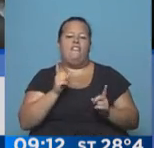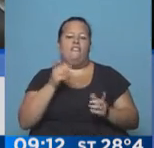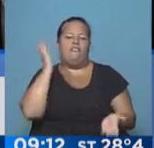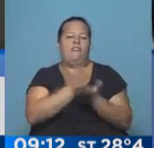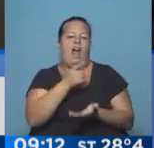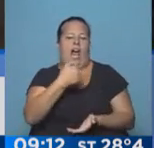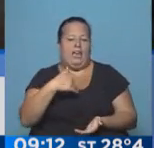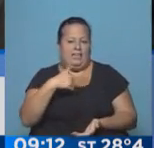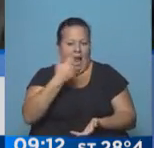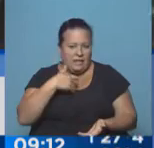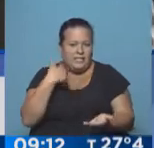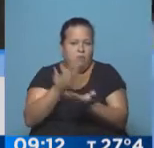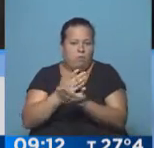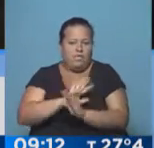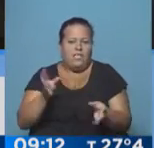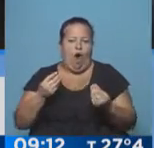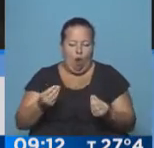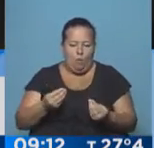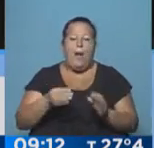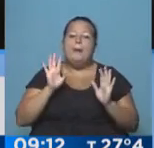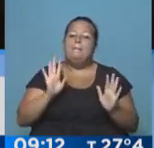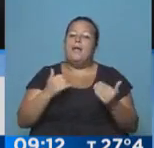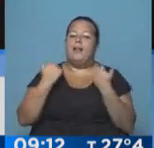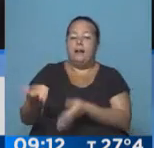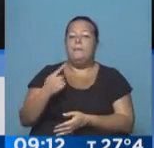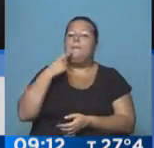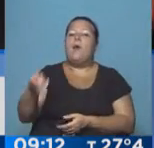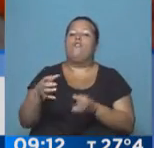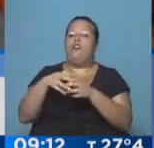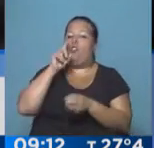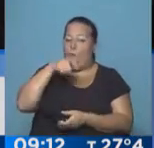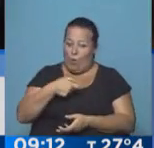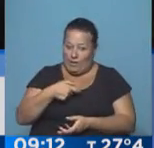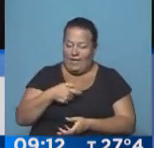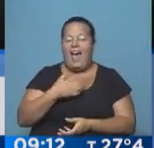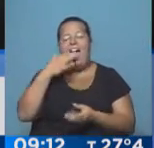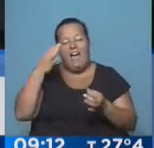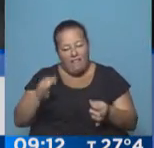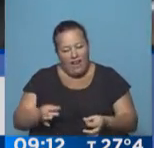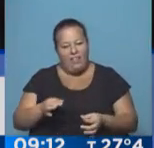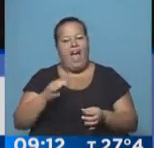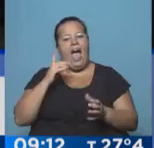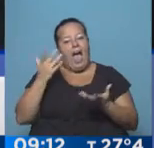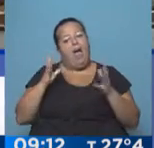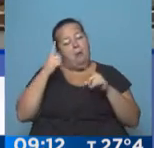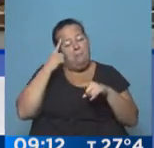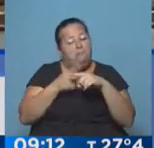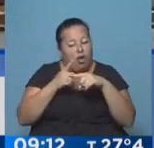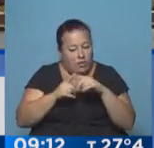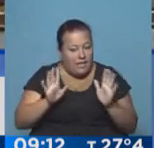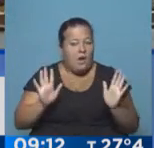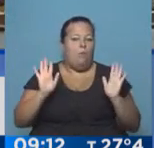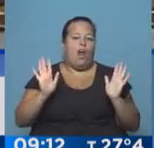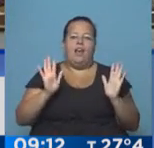sanción contra argentina si ya hizo una propuesta de pago pero le trasladó la pregunta a los with es es cierto hay un gesto positivo que es